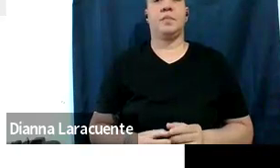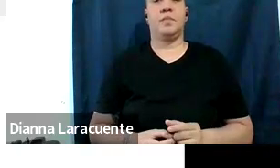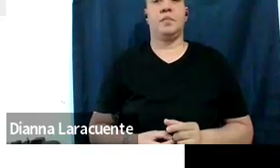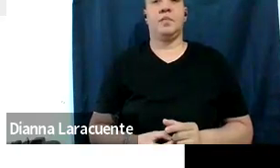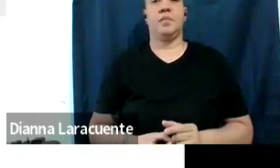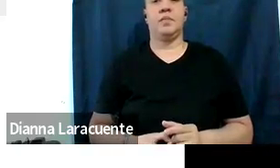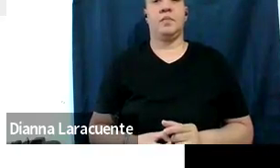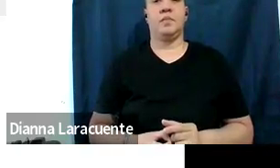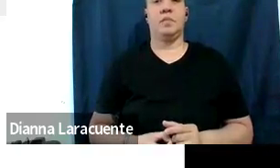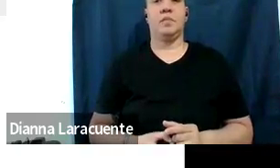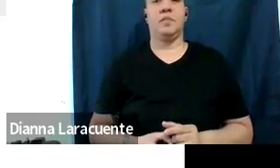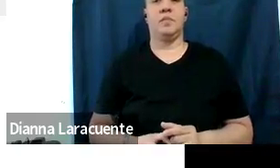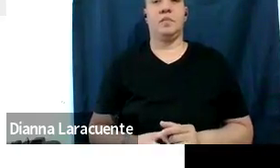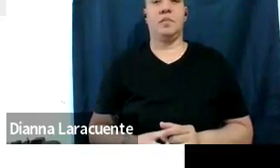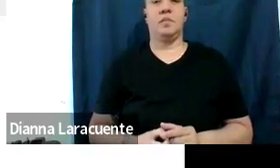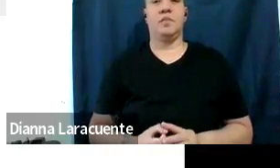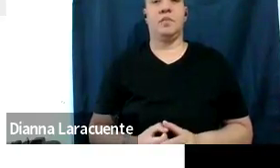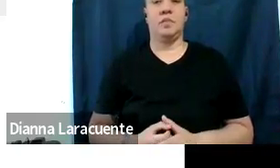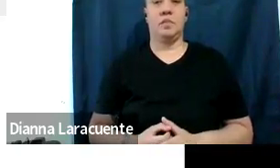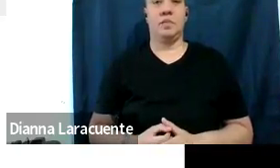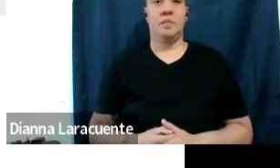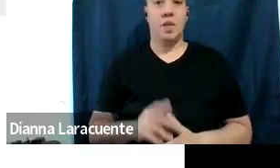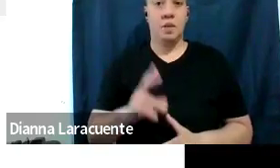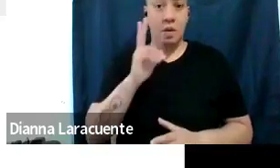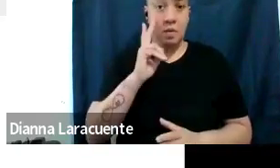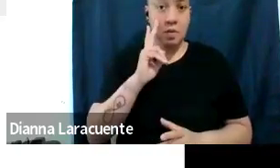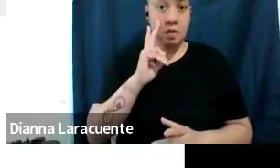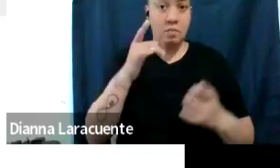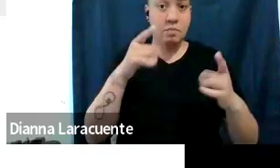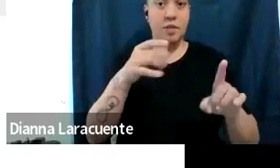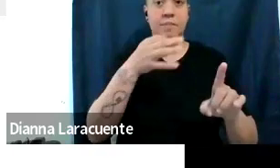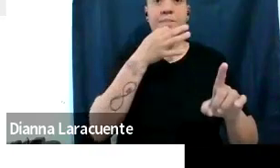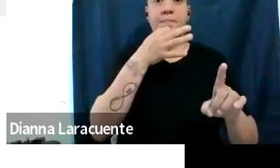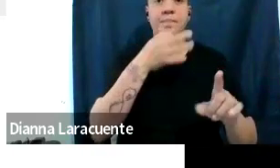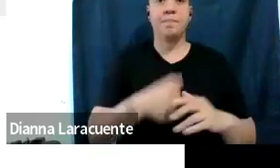y ve lo que se va a avecinar. Dice: